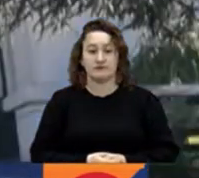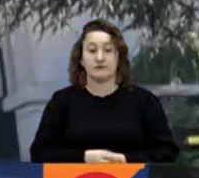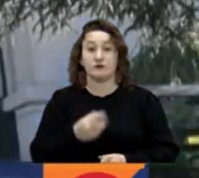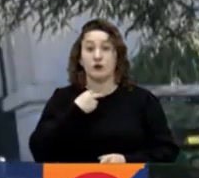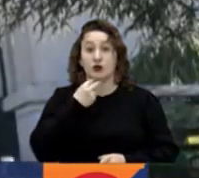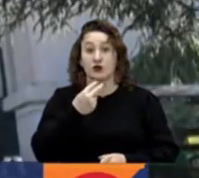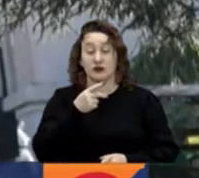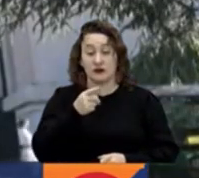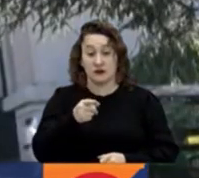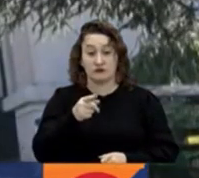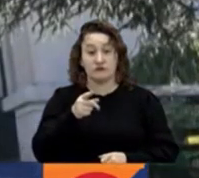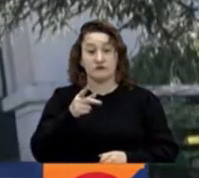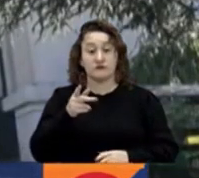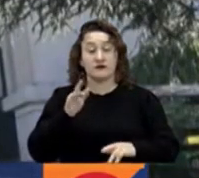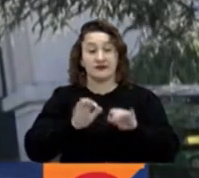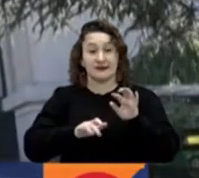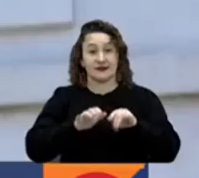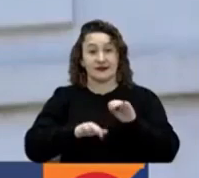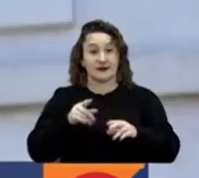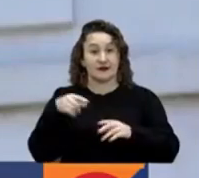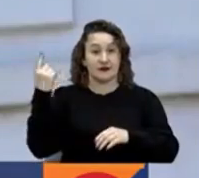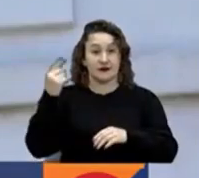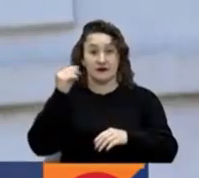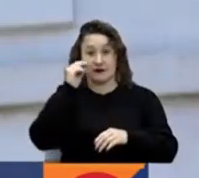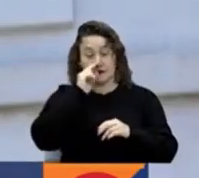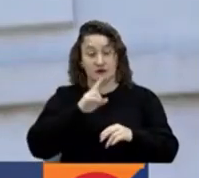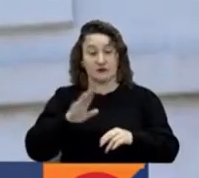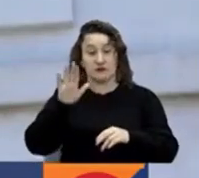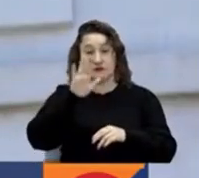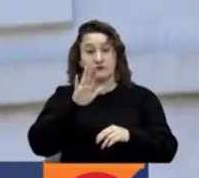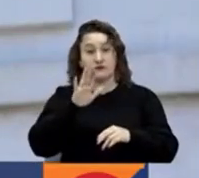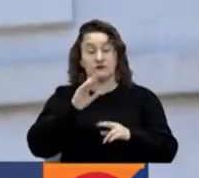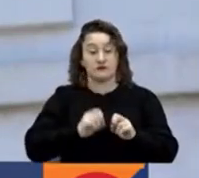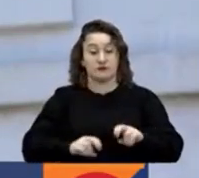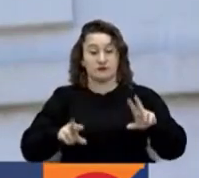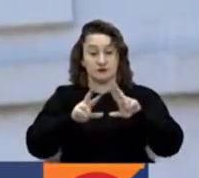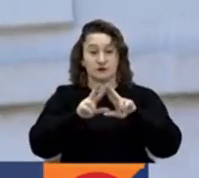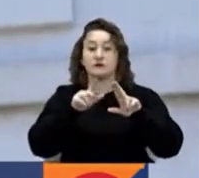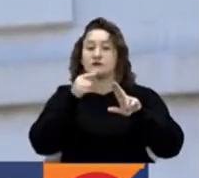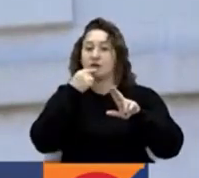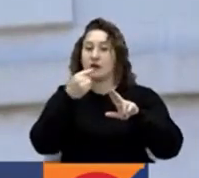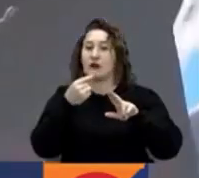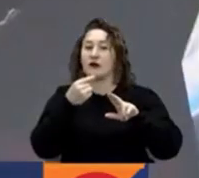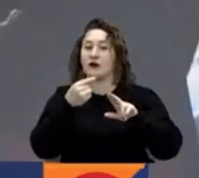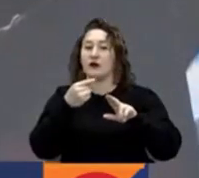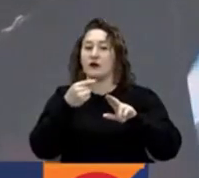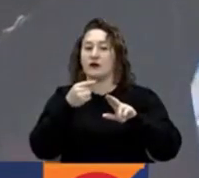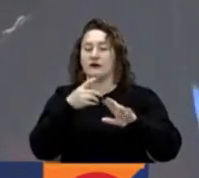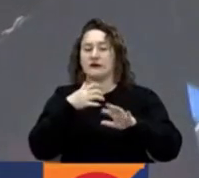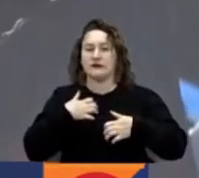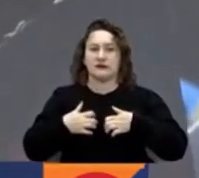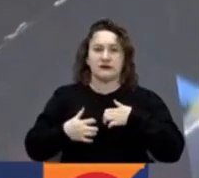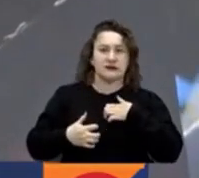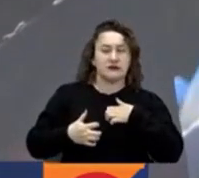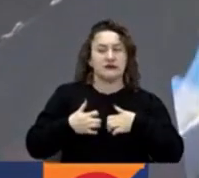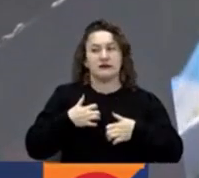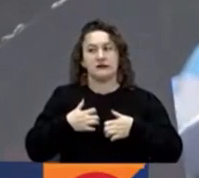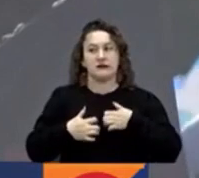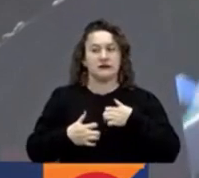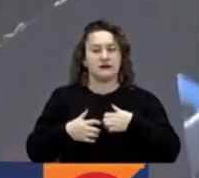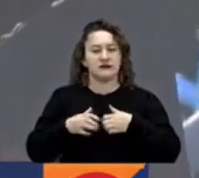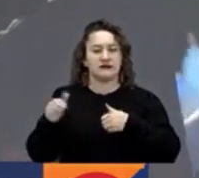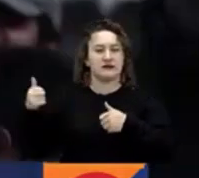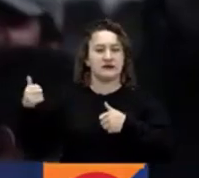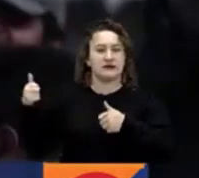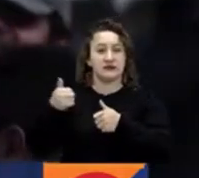Haq, desde la Secretaría General de Naciones Unidas, además puntualizó que el organismo está inquieto ante lo que sería una persecución